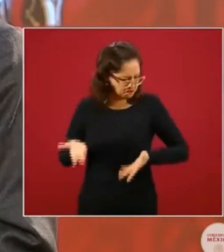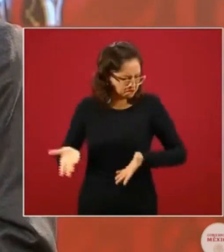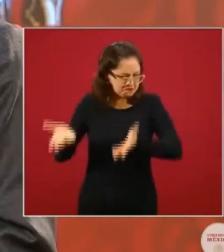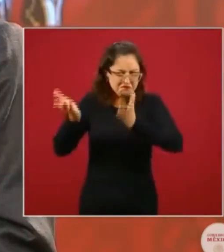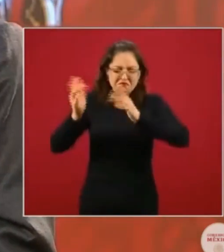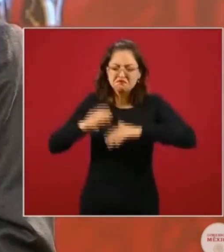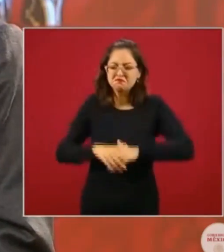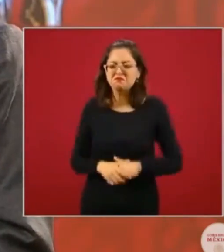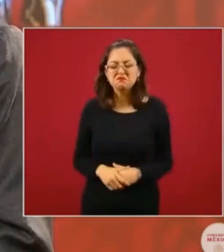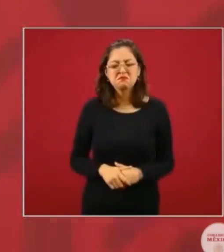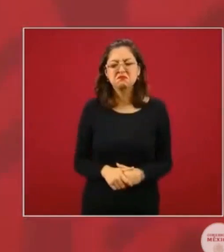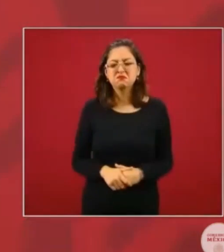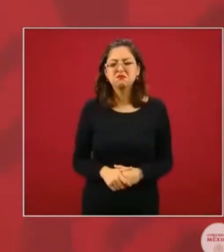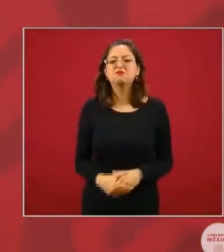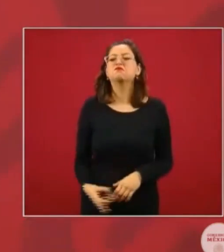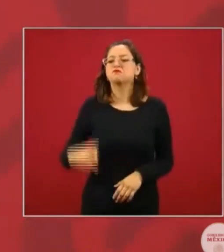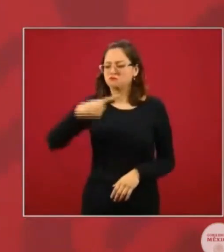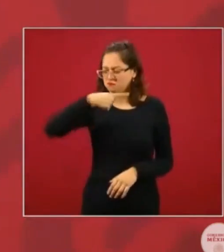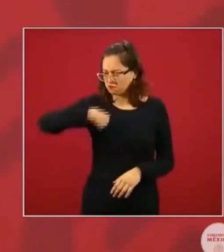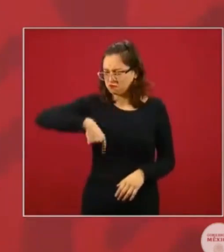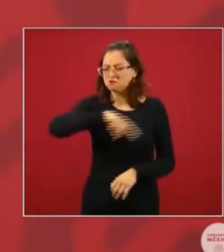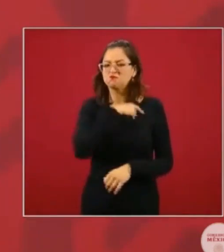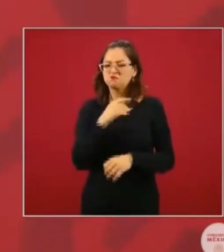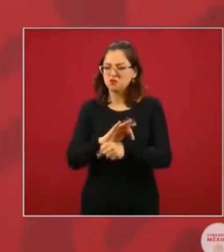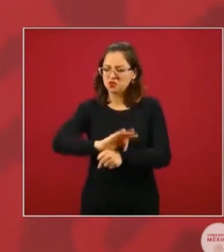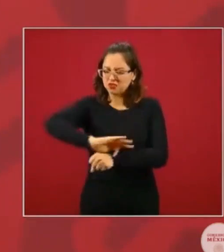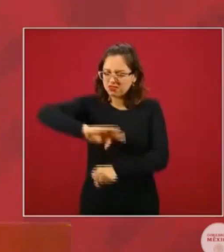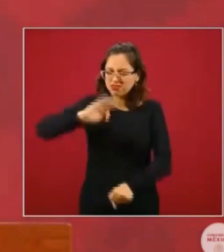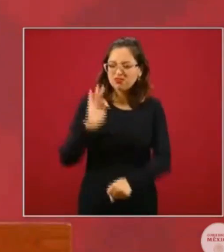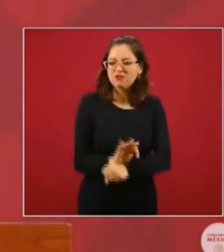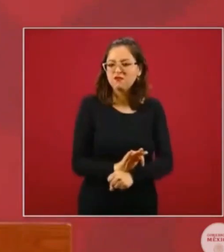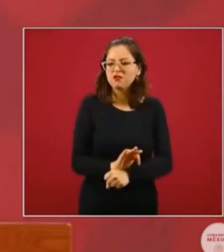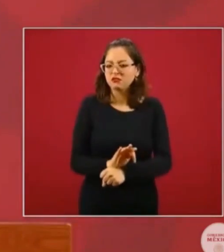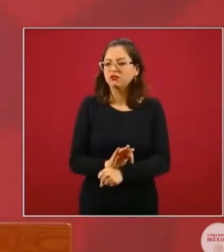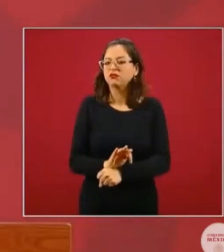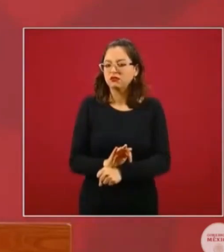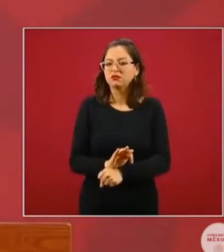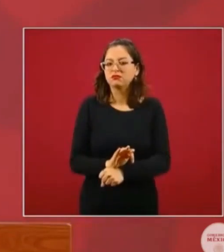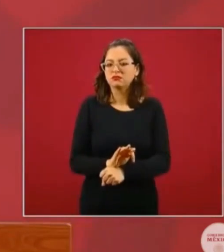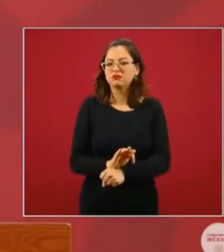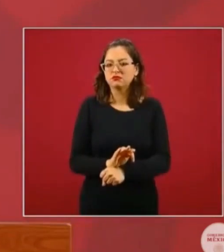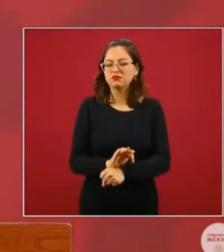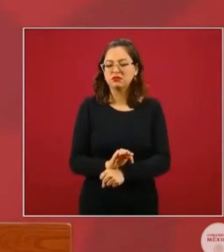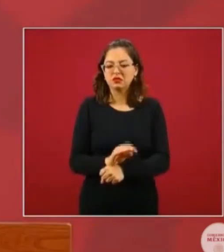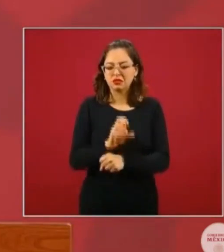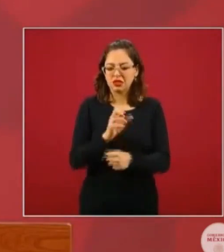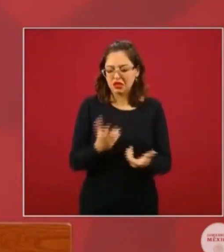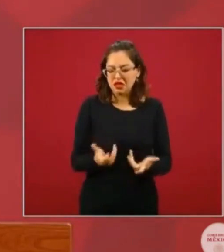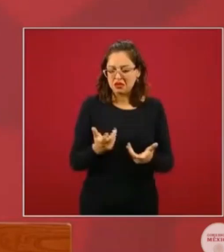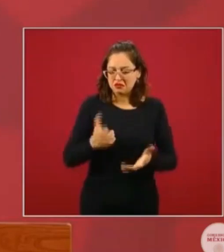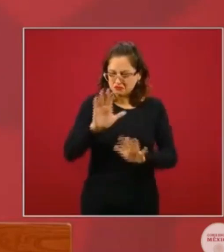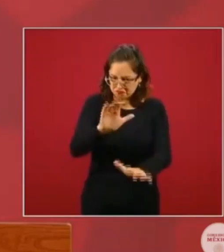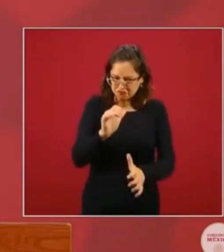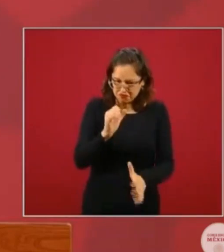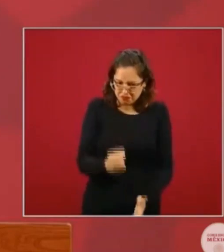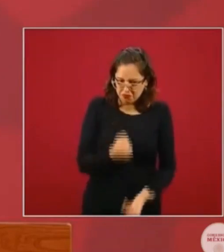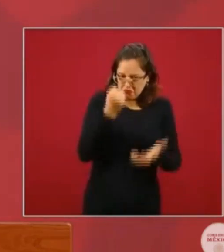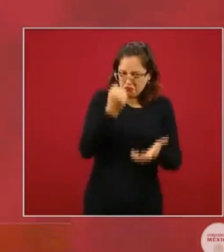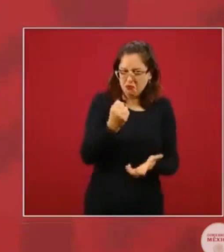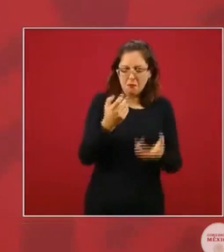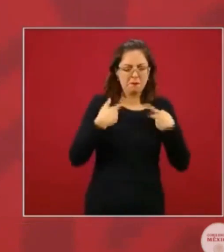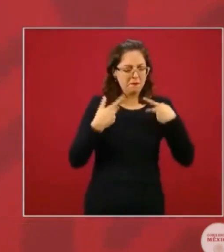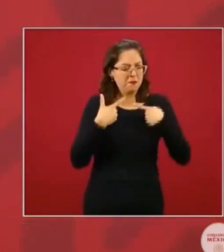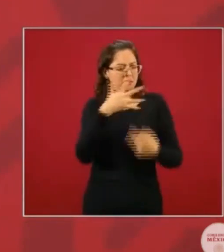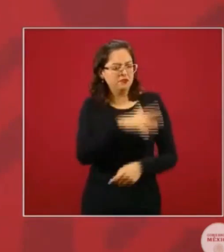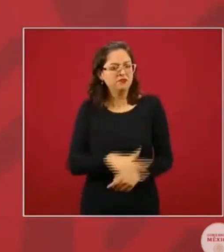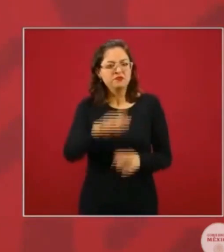Claro que vamos a litigar, vamos a defender la hacienda pública, vamos a defender los intereses